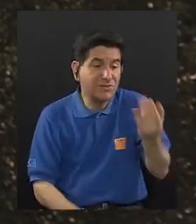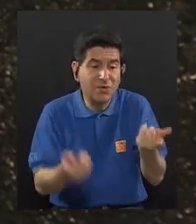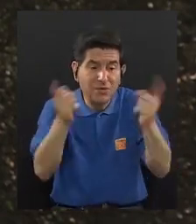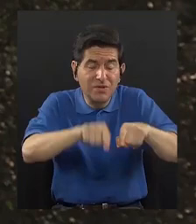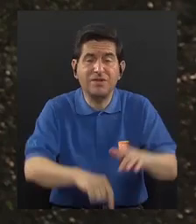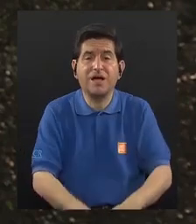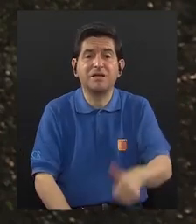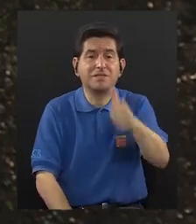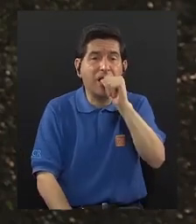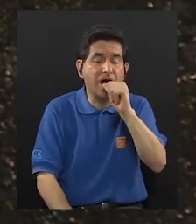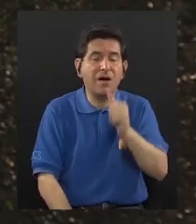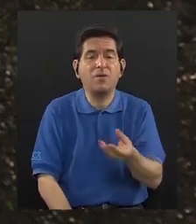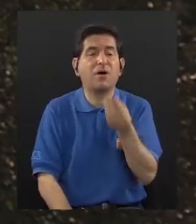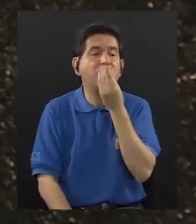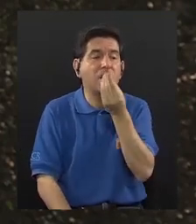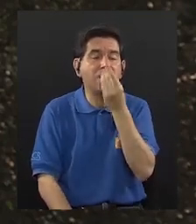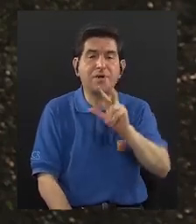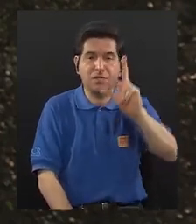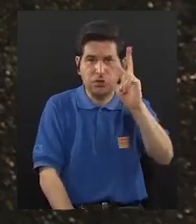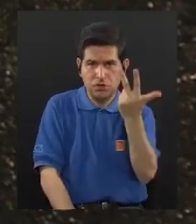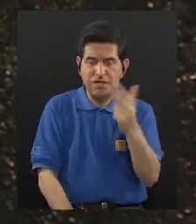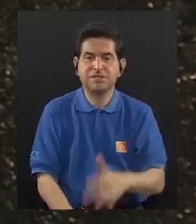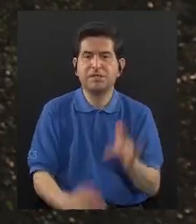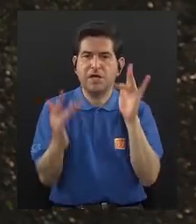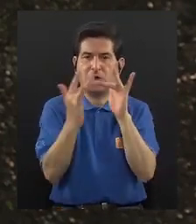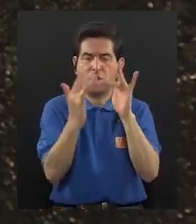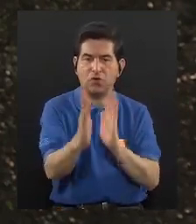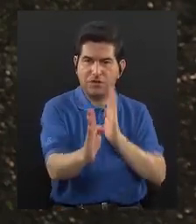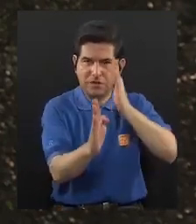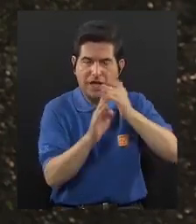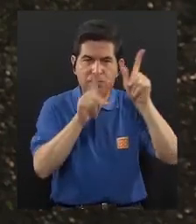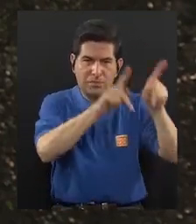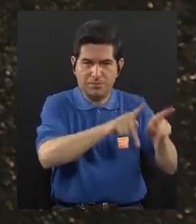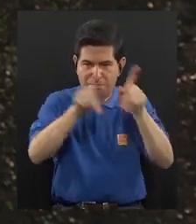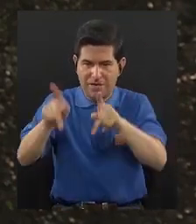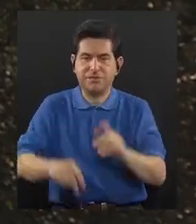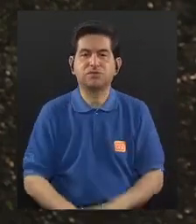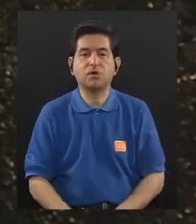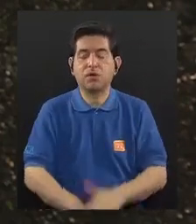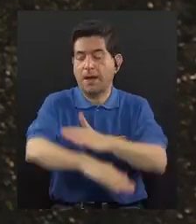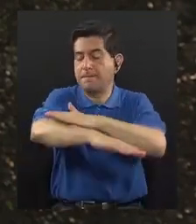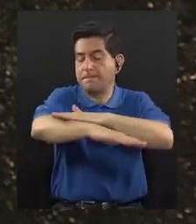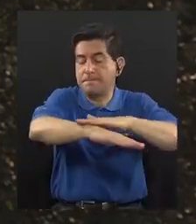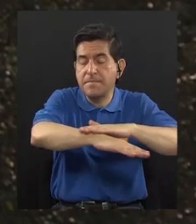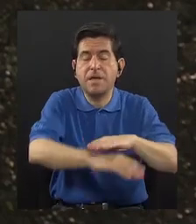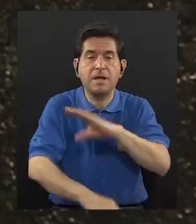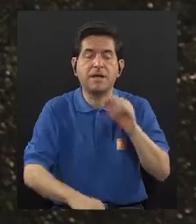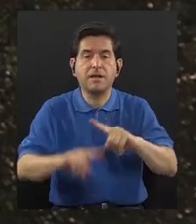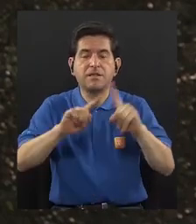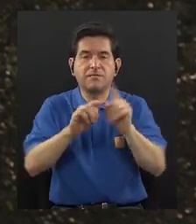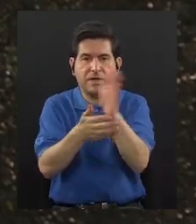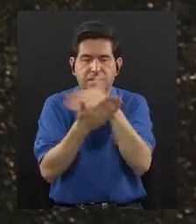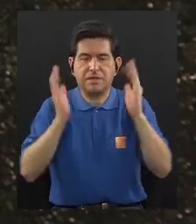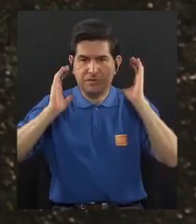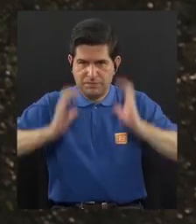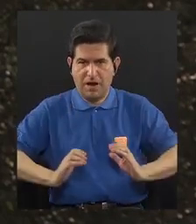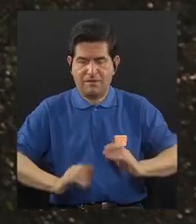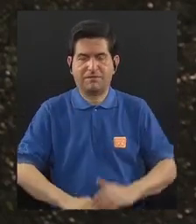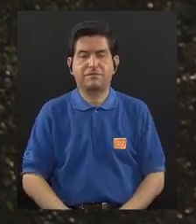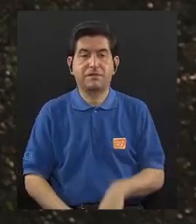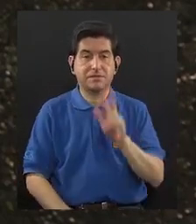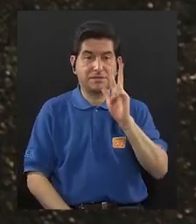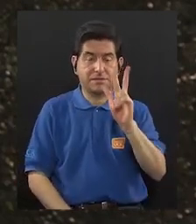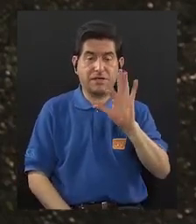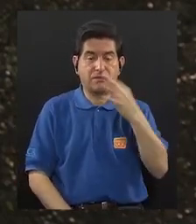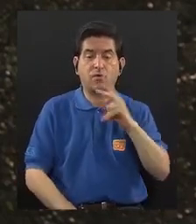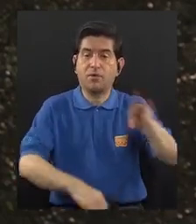todos los días agua y alimentos y la tercera es el contacto directo de personas personas por medio de la piel y las mucosas eso digamos unos